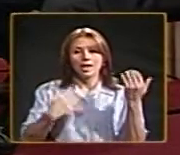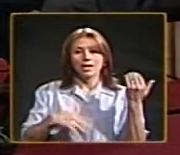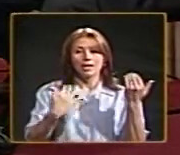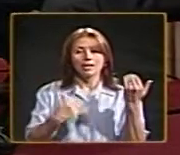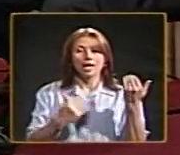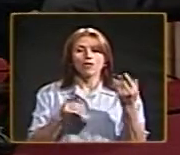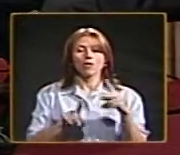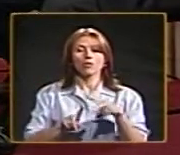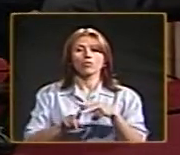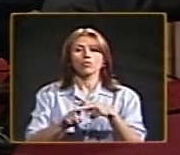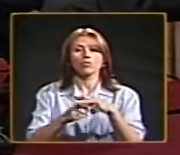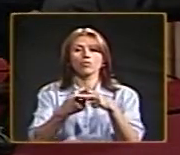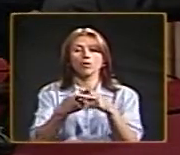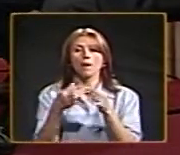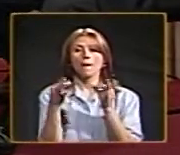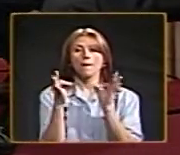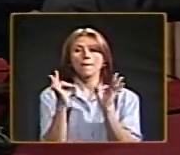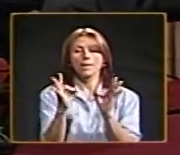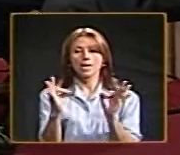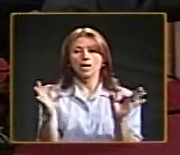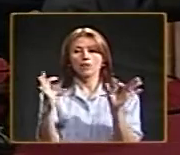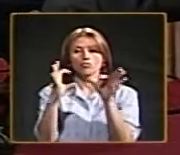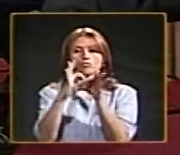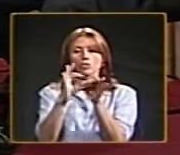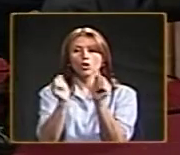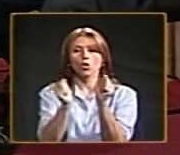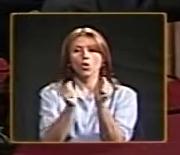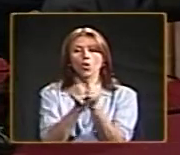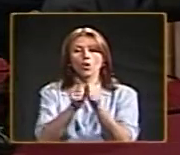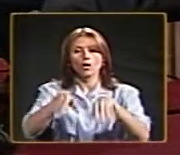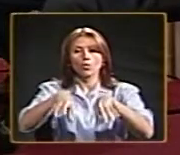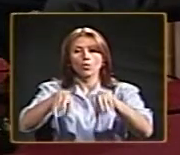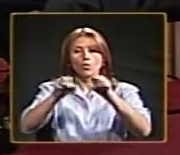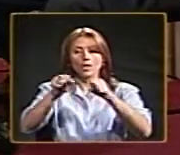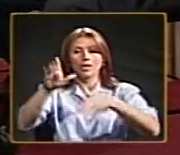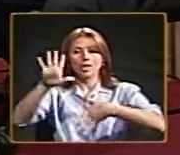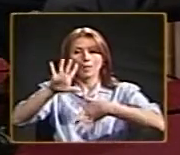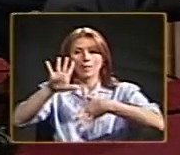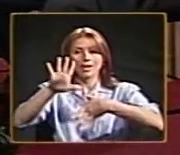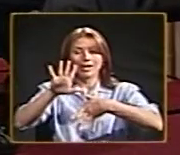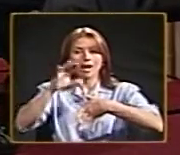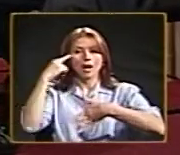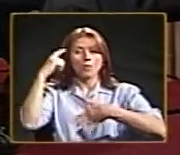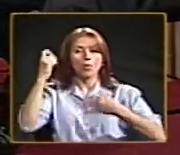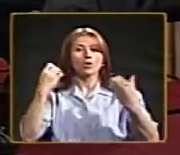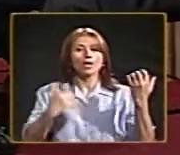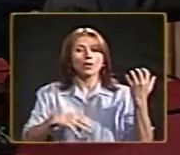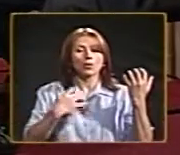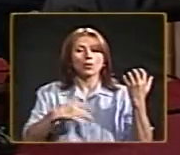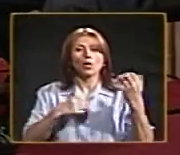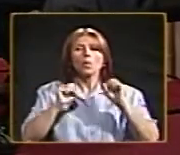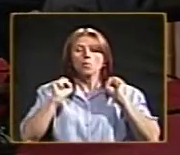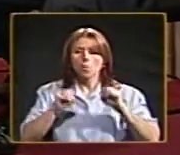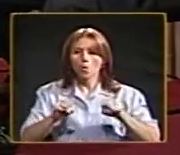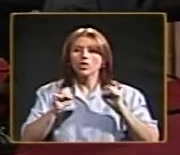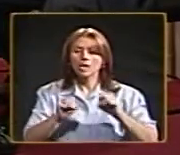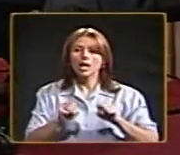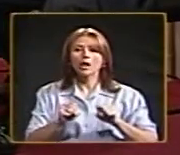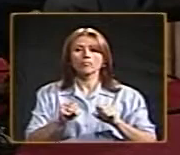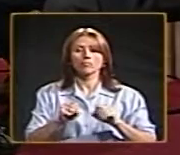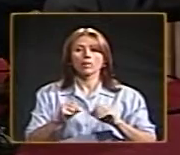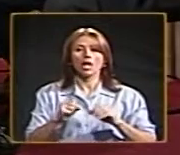con el descubrimiento de América, porque fue ese instrumento capaz de ser cargado, llevado directamente por el